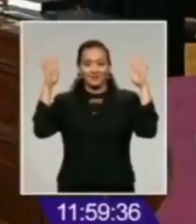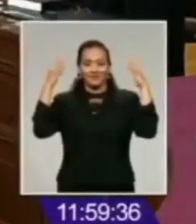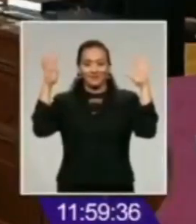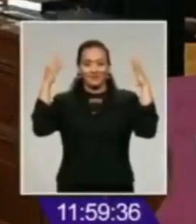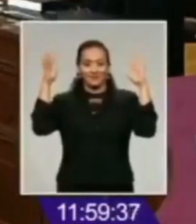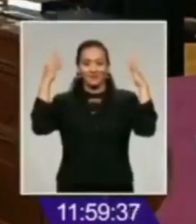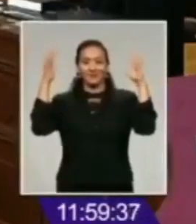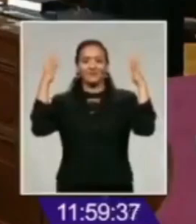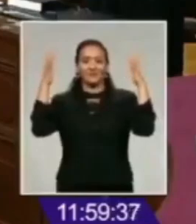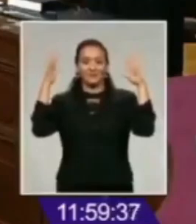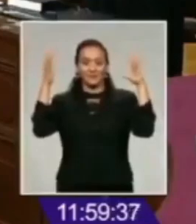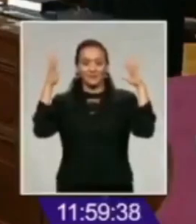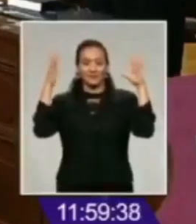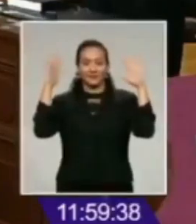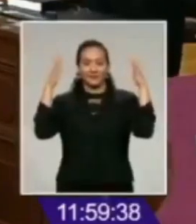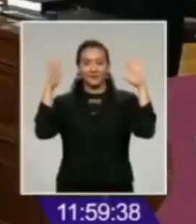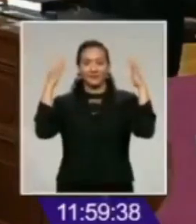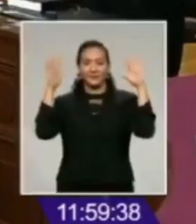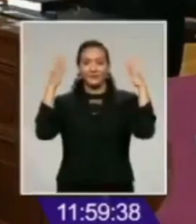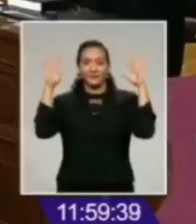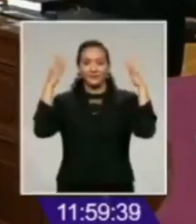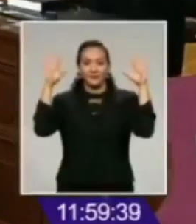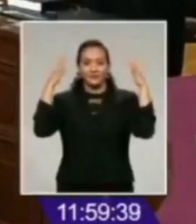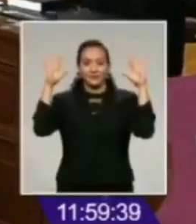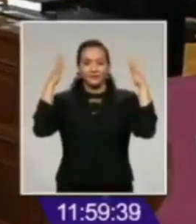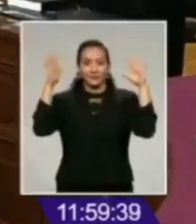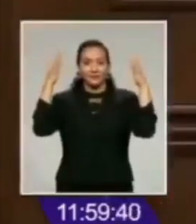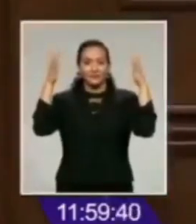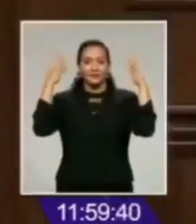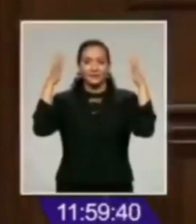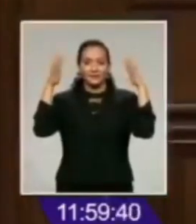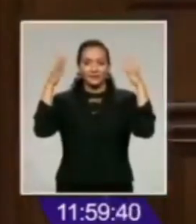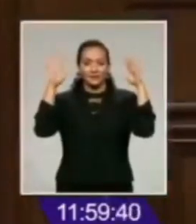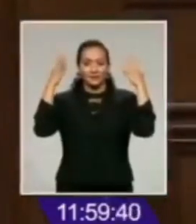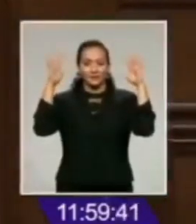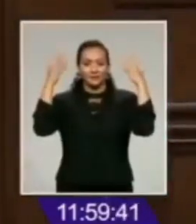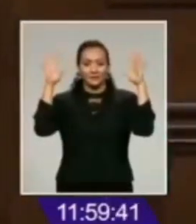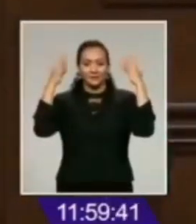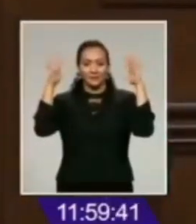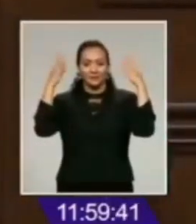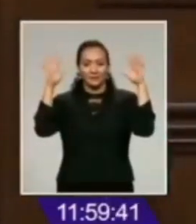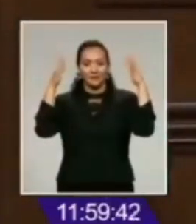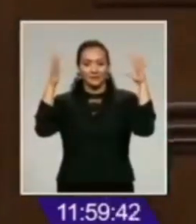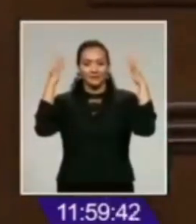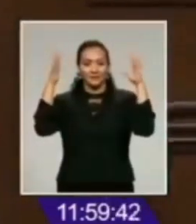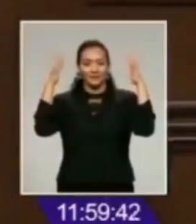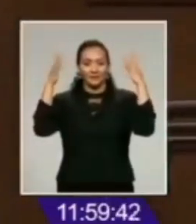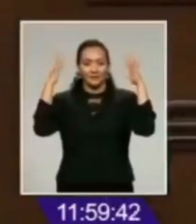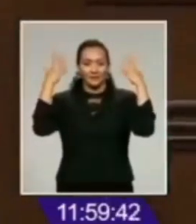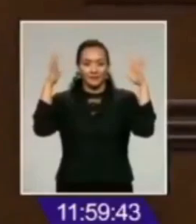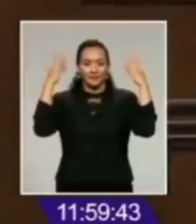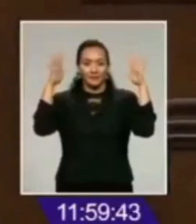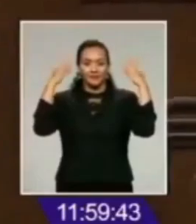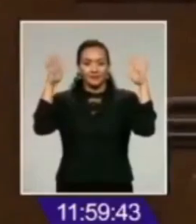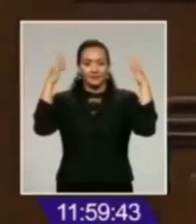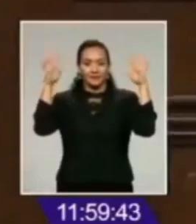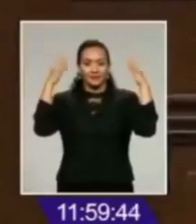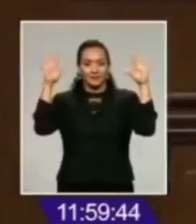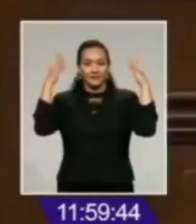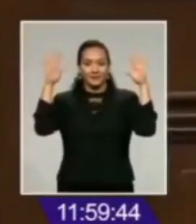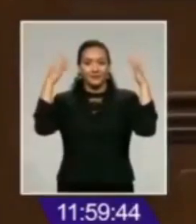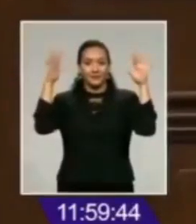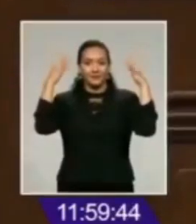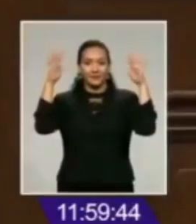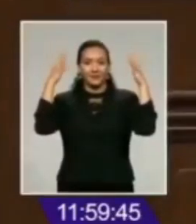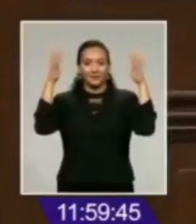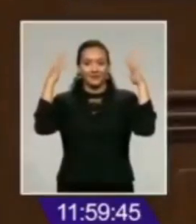por qué no le aplaudieron. Aquí en el video vemos cómo todos le aplaudían a la señora, pero en lugar